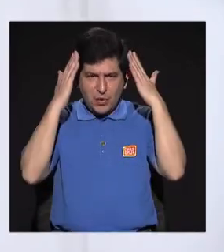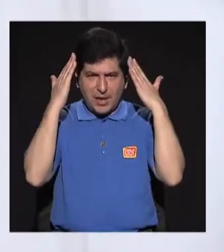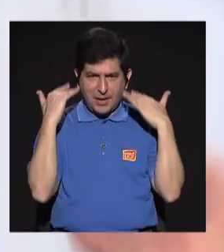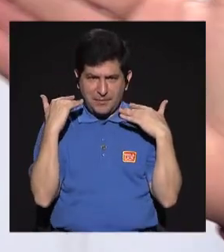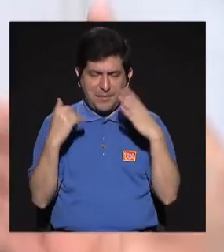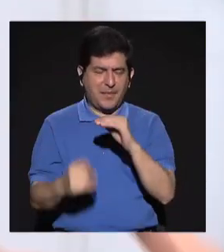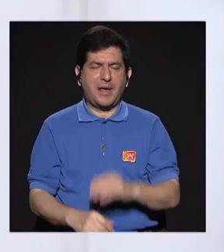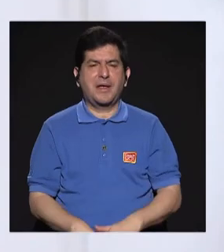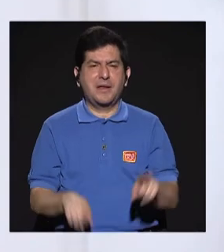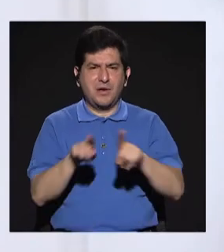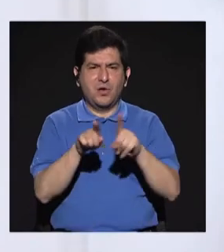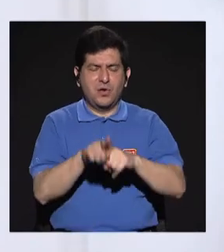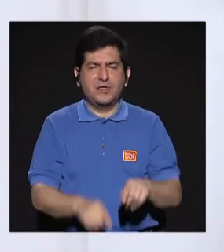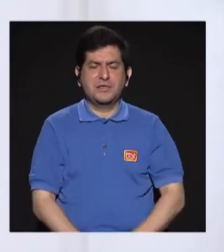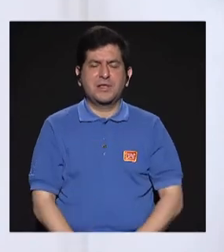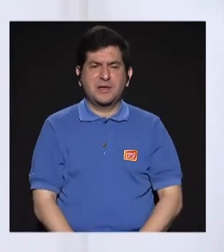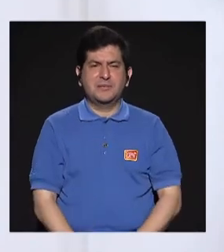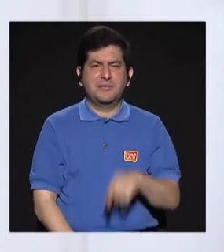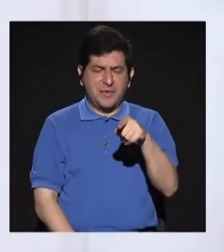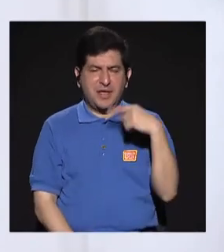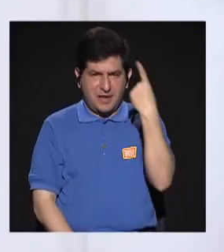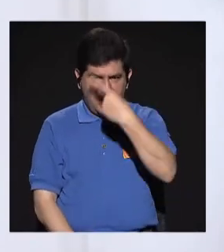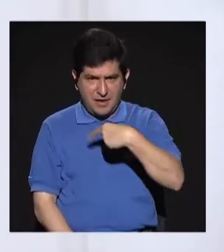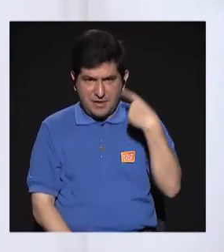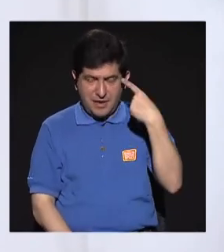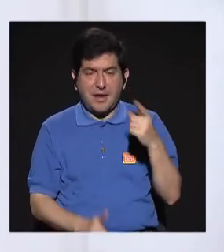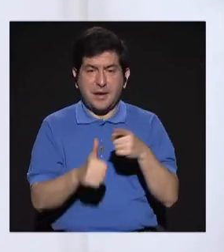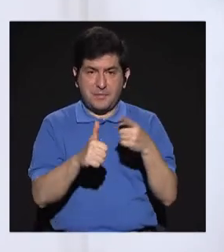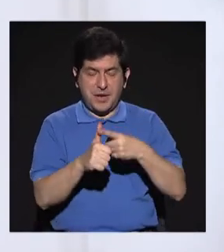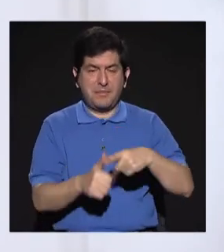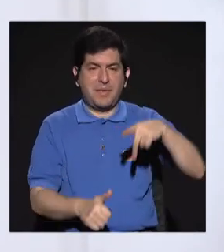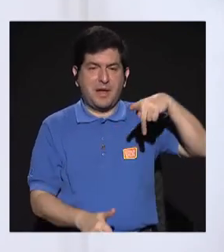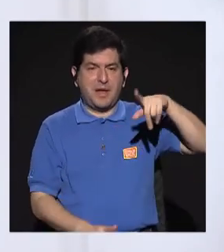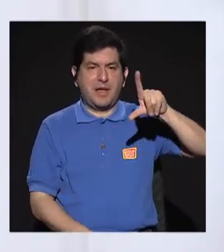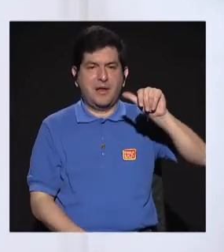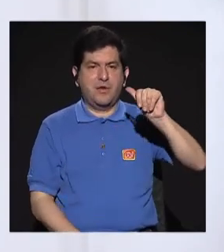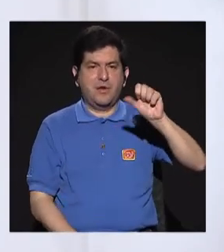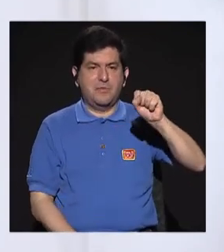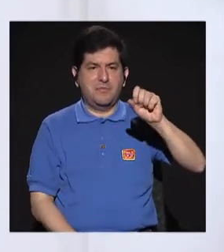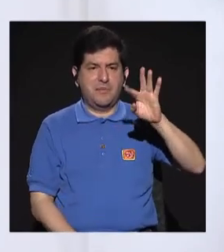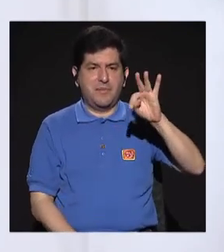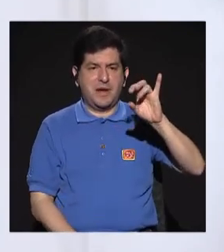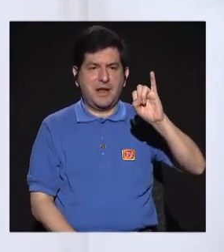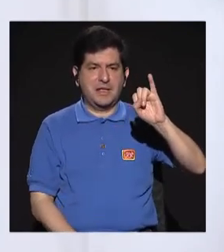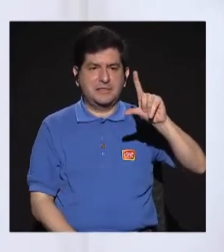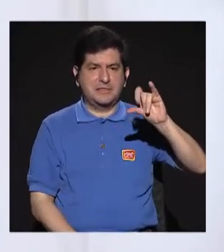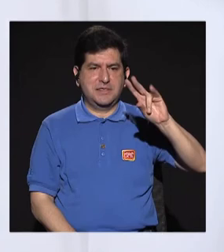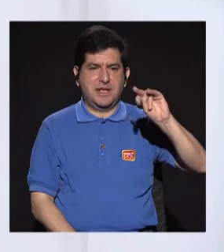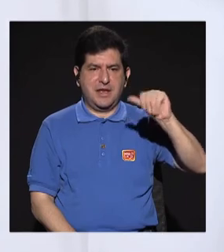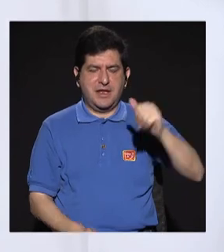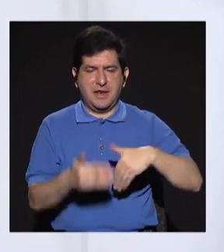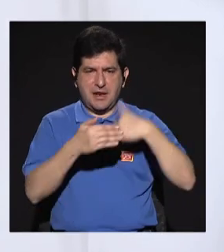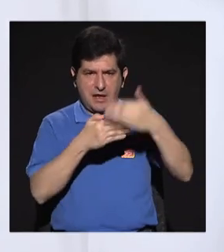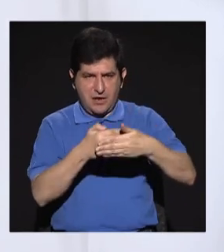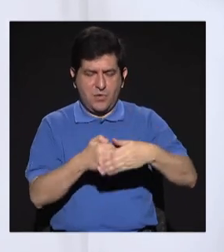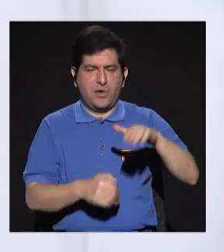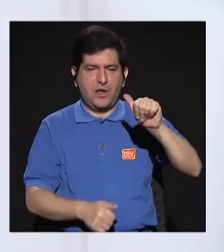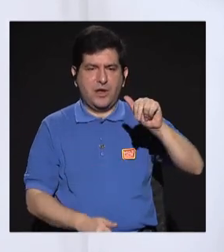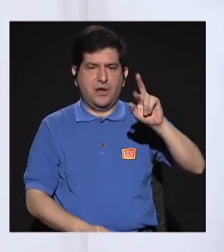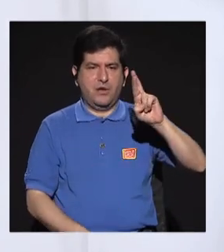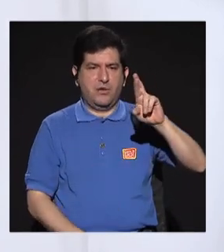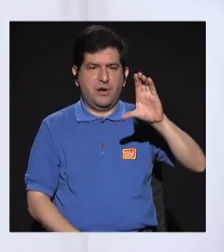pelo y lo que es el cráneo y bueno como le decía comencé con plastilina luego la parte de muscular y demás la hice con